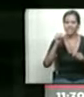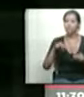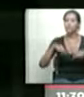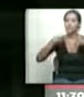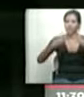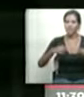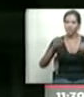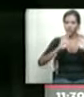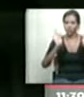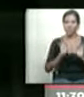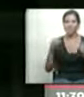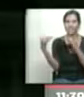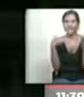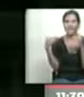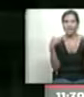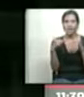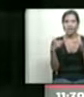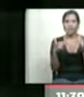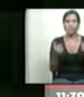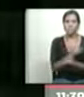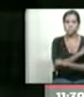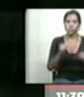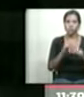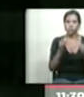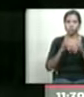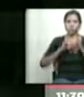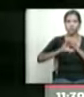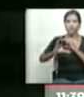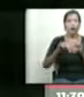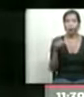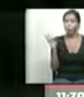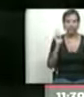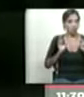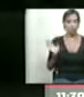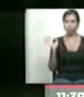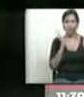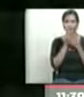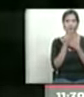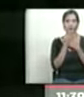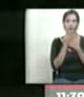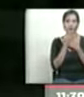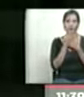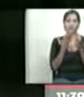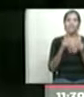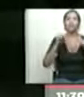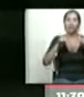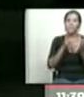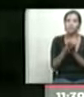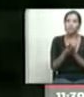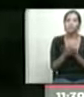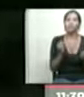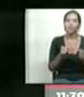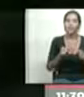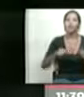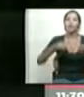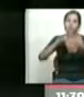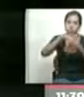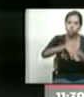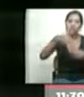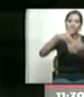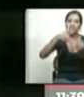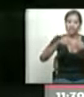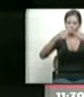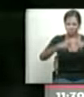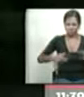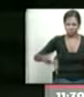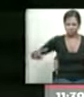volar parte del oleoducto Cañón Moncobeñas. ¡Pero qué novedad! Lo que produjo esta vez el ataque fue un derrame de petróleo que contaminó hasta Pozo Azul